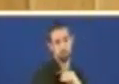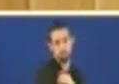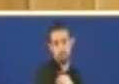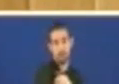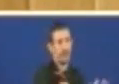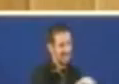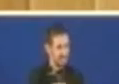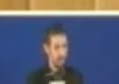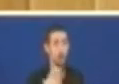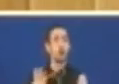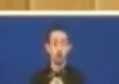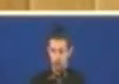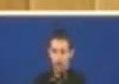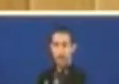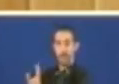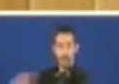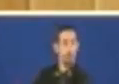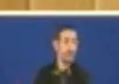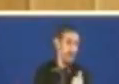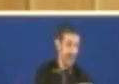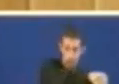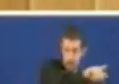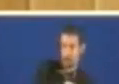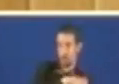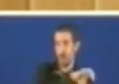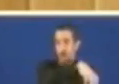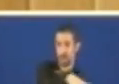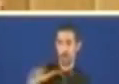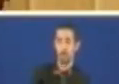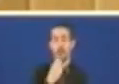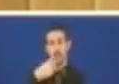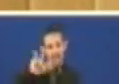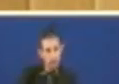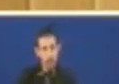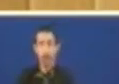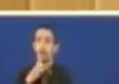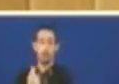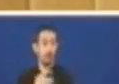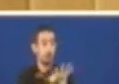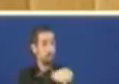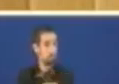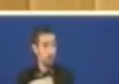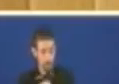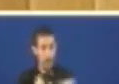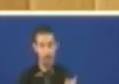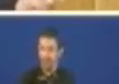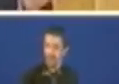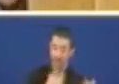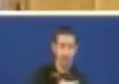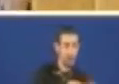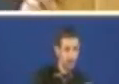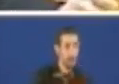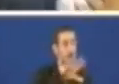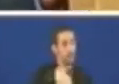engano e fraude por parte desa entidade. Ten que hipotecarse con esa entidade por non poder dispoñer dos cartos para mercar un piso e